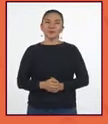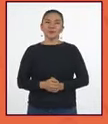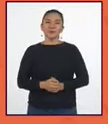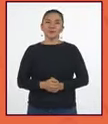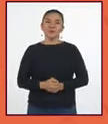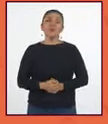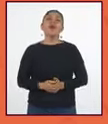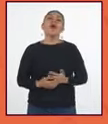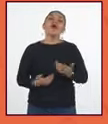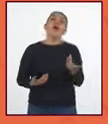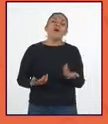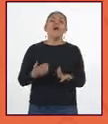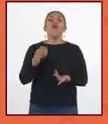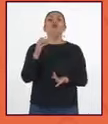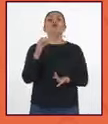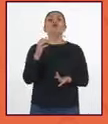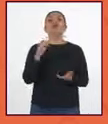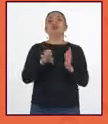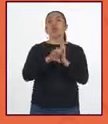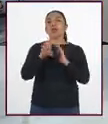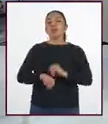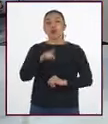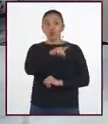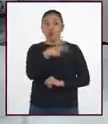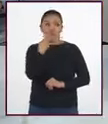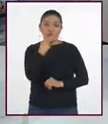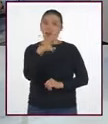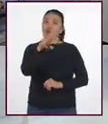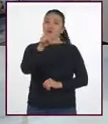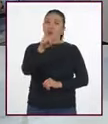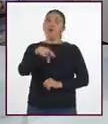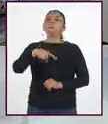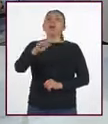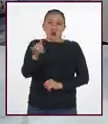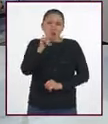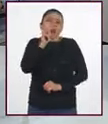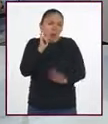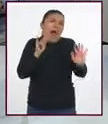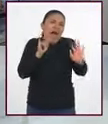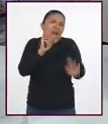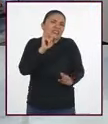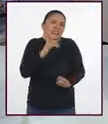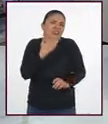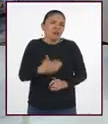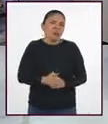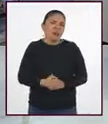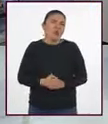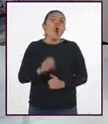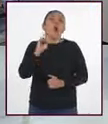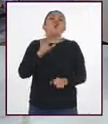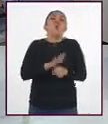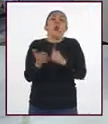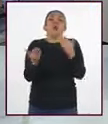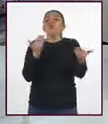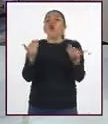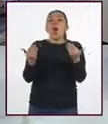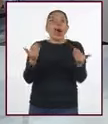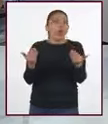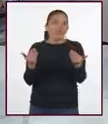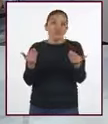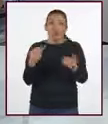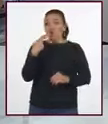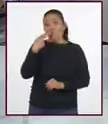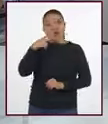Ay, no, no fumes, pero bueno, tomar sí. Una por otra, ¿no? Claro. No, fumar